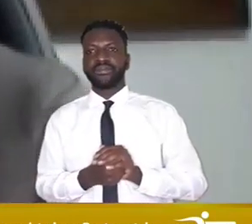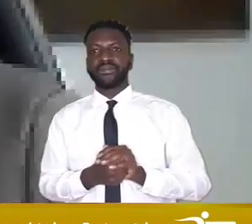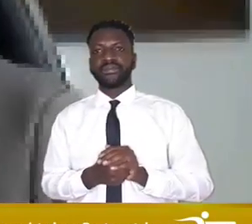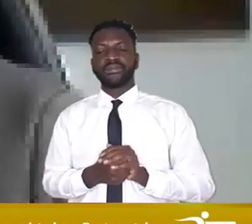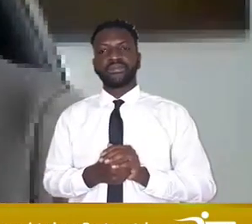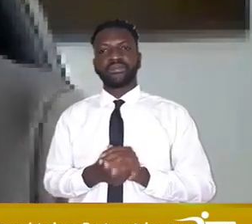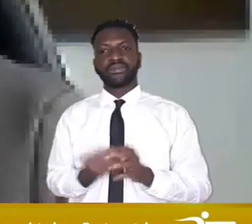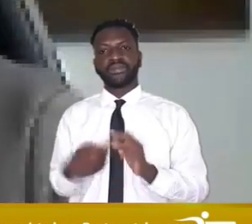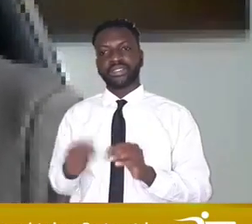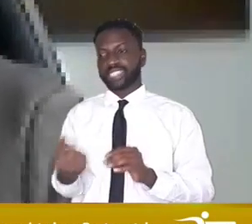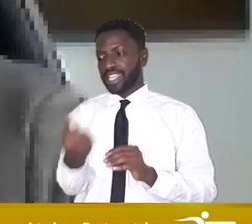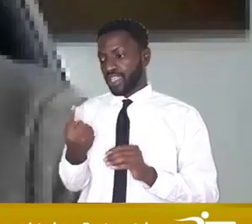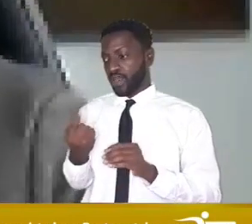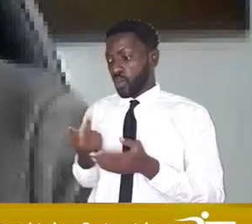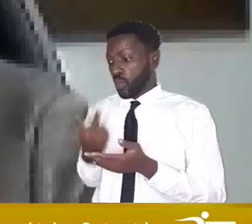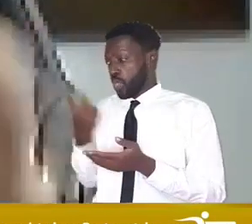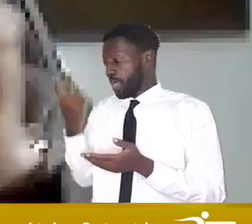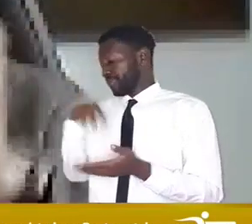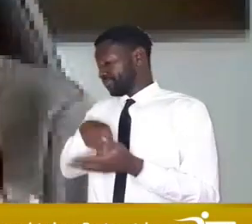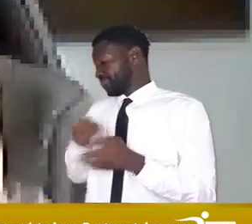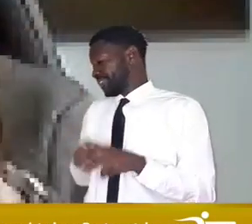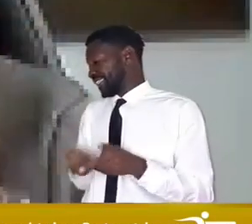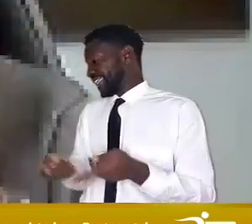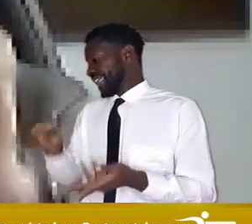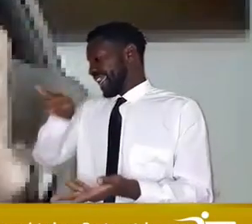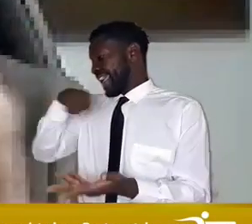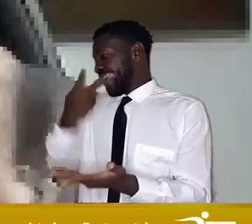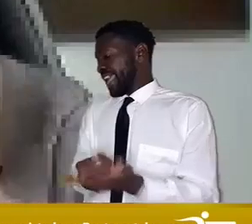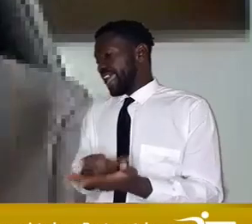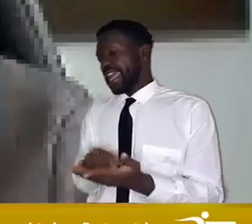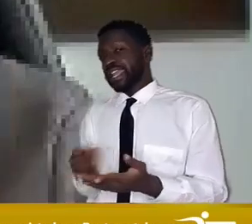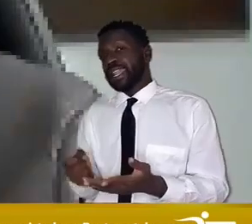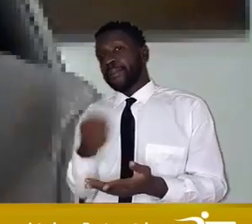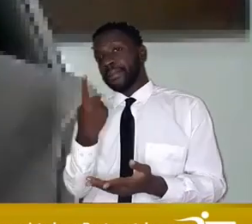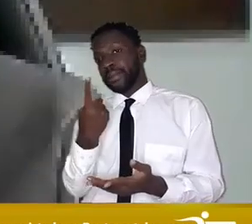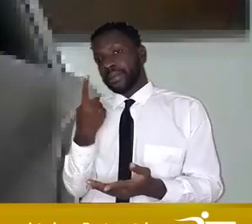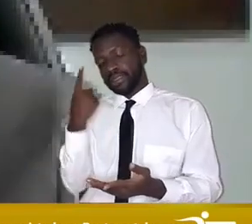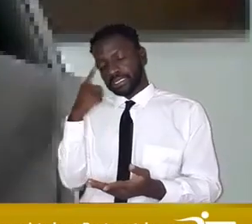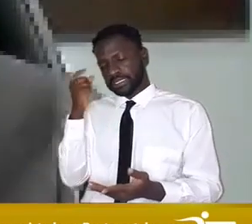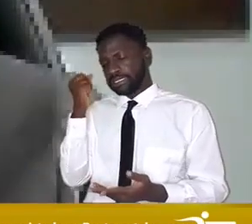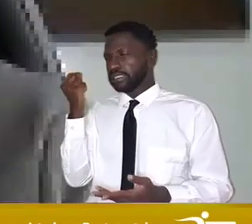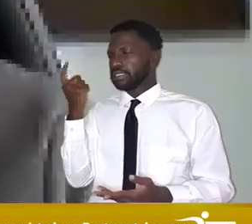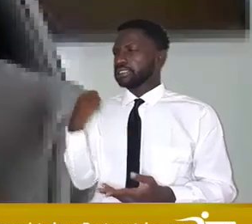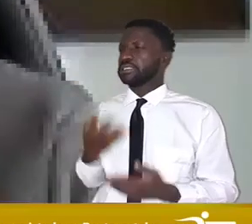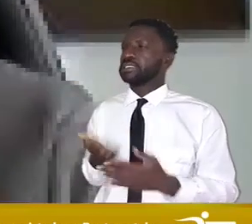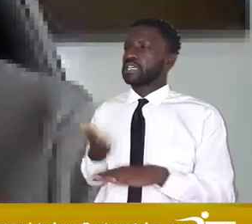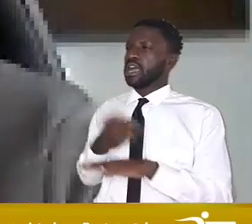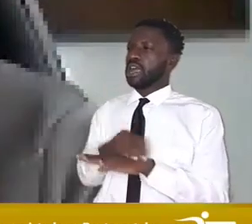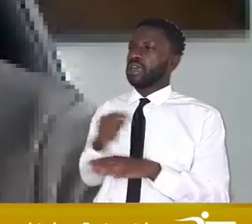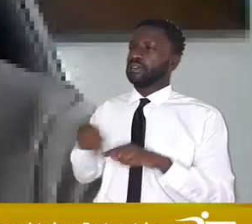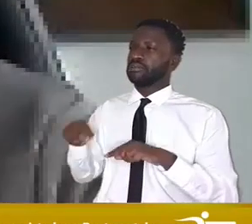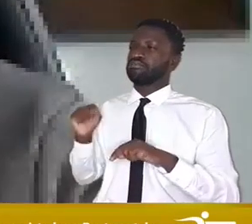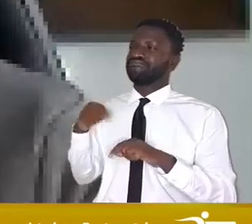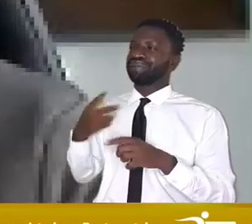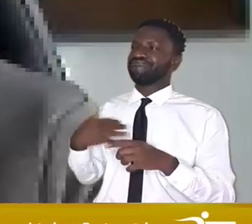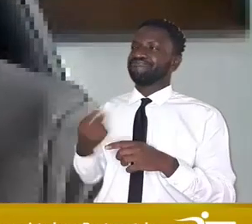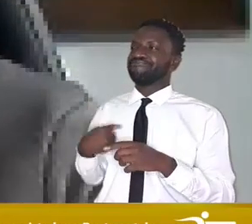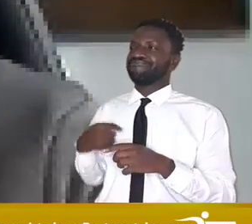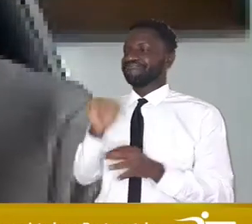se cayó, la primera cosa que tienes que pensar es que había allí o falsa